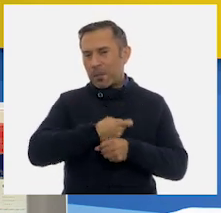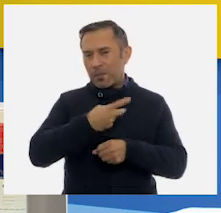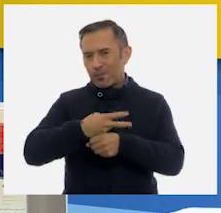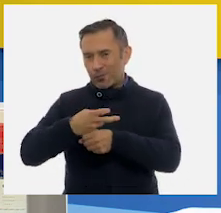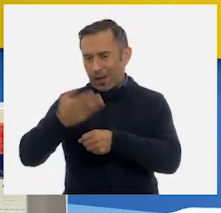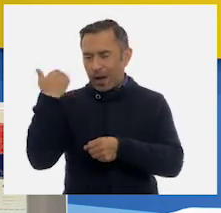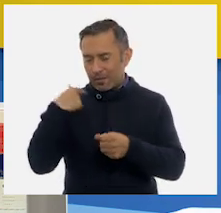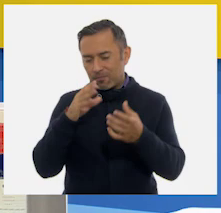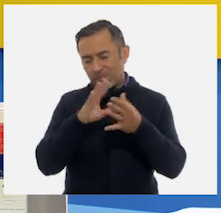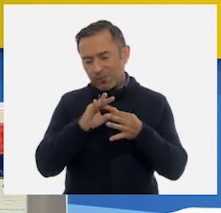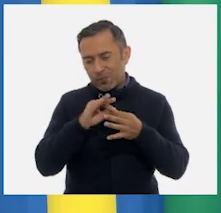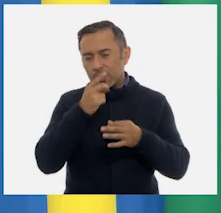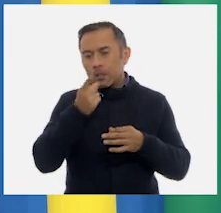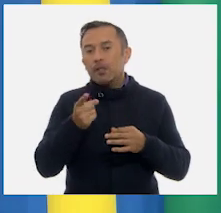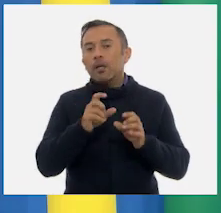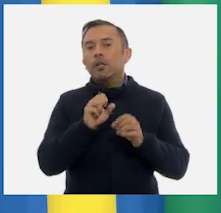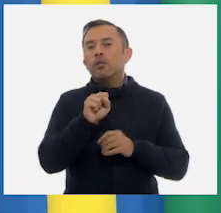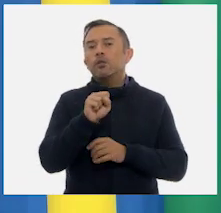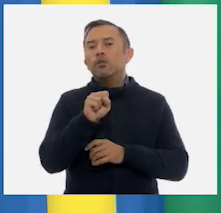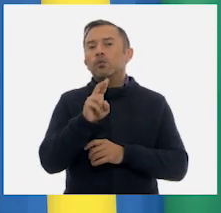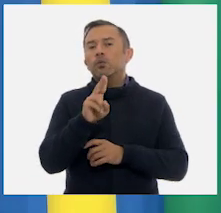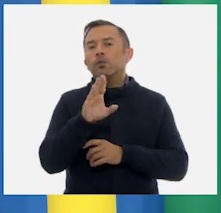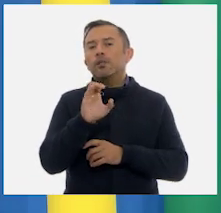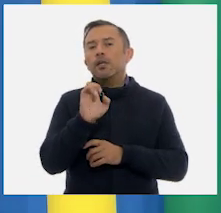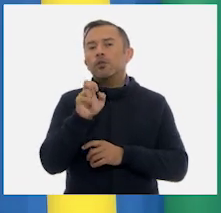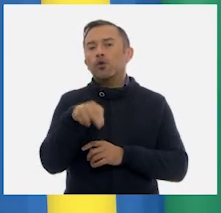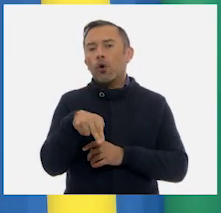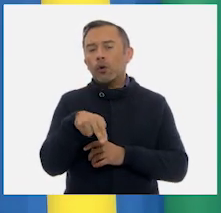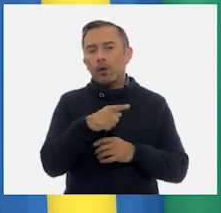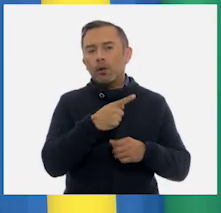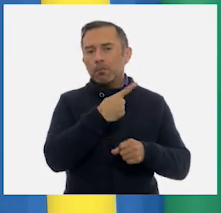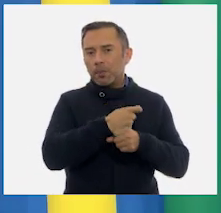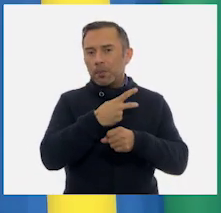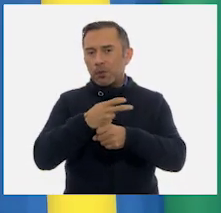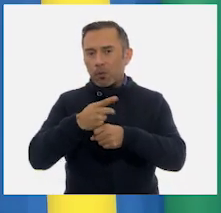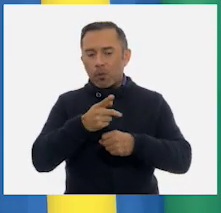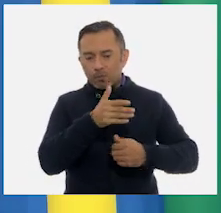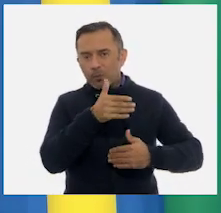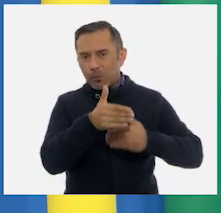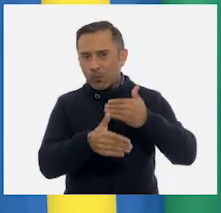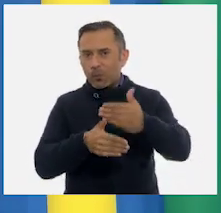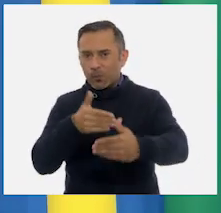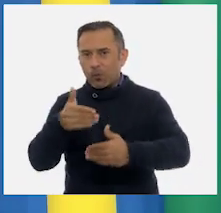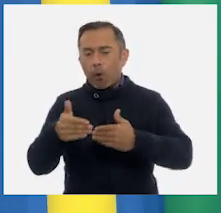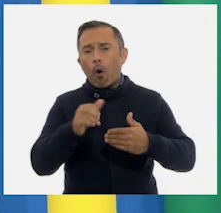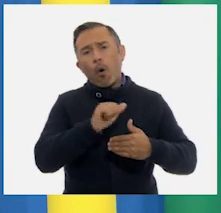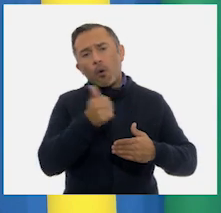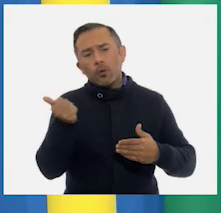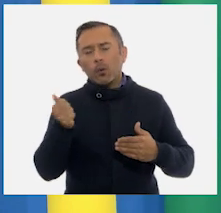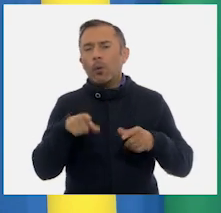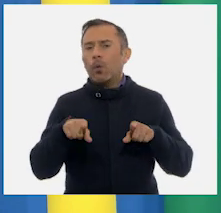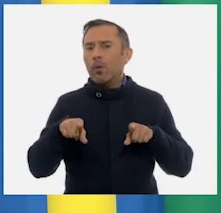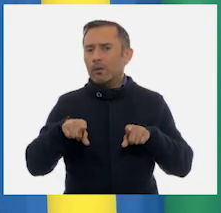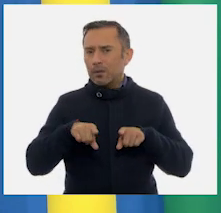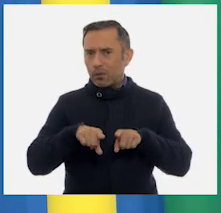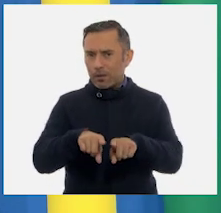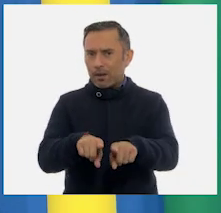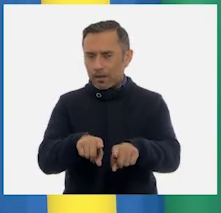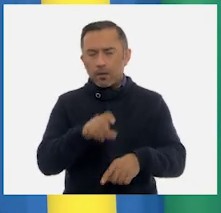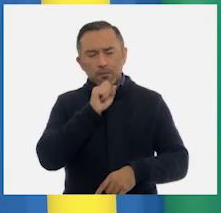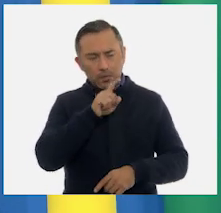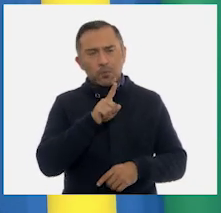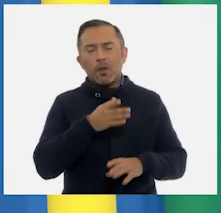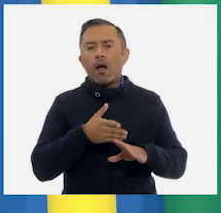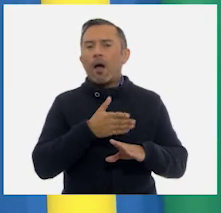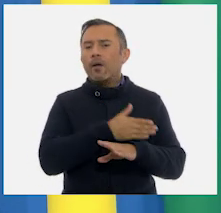la simultaneidad. Me acuerdo que ya trabajamos esos conceptos varias veces, una de ellas durante las sesiones de repaso de historia